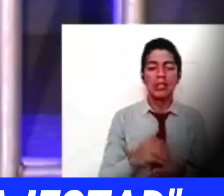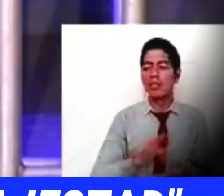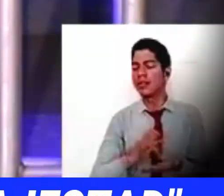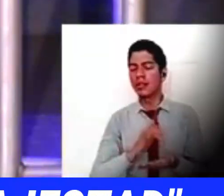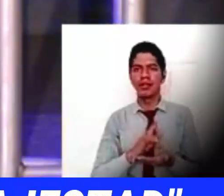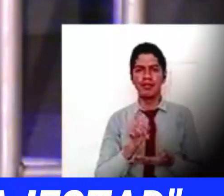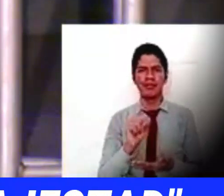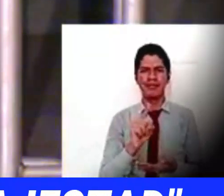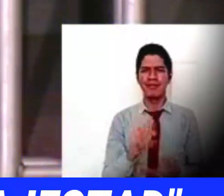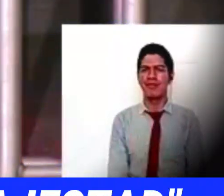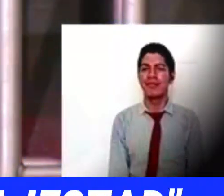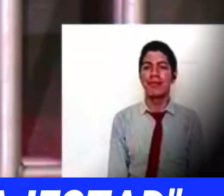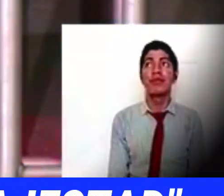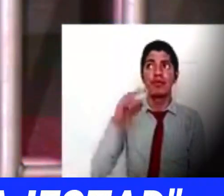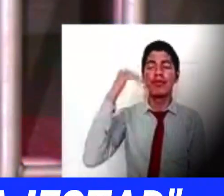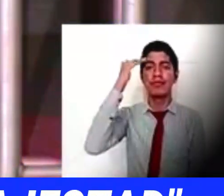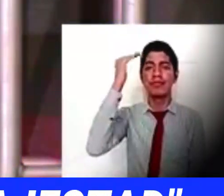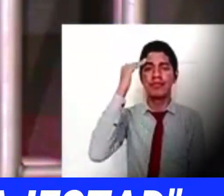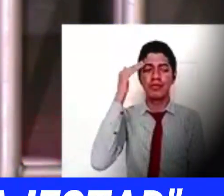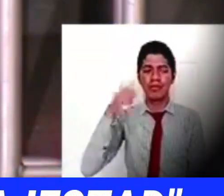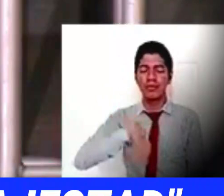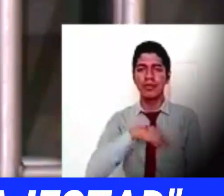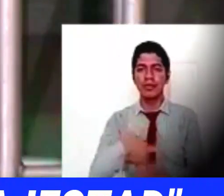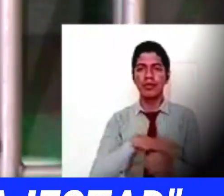David, alguien te busca en casa.